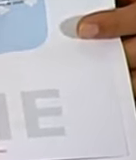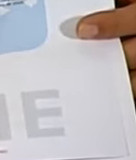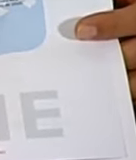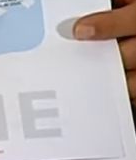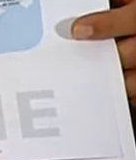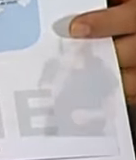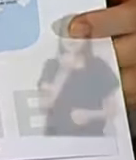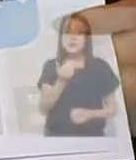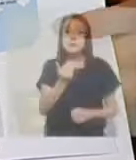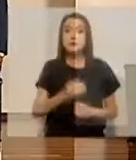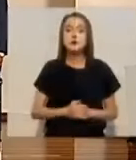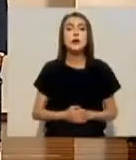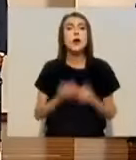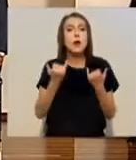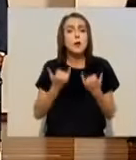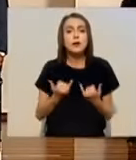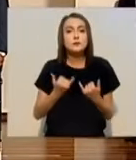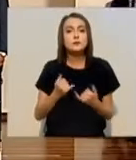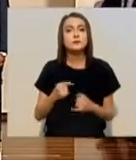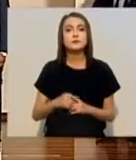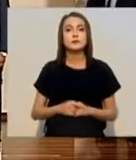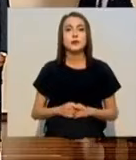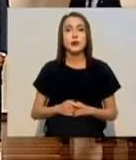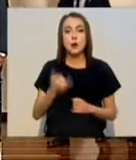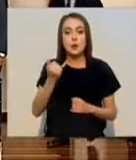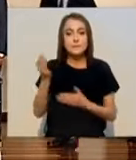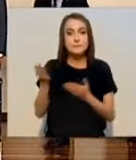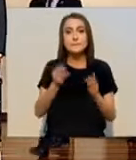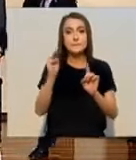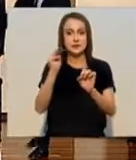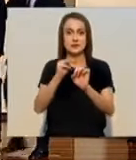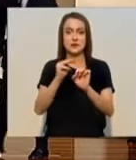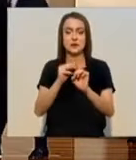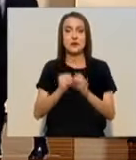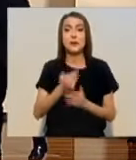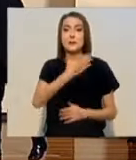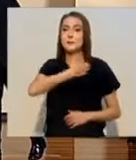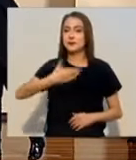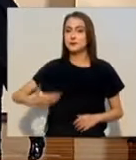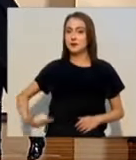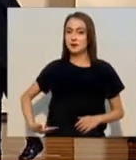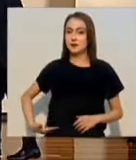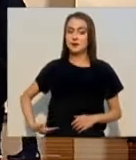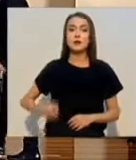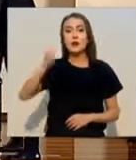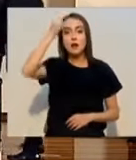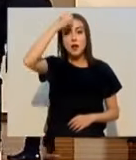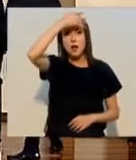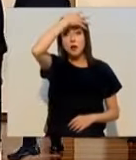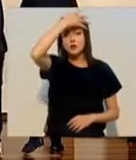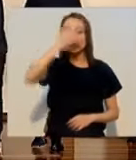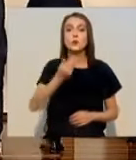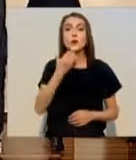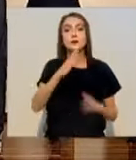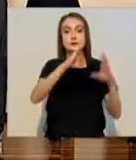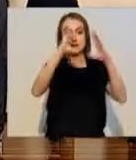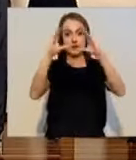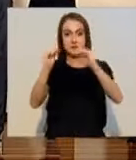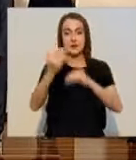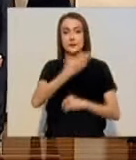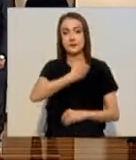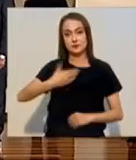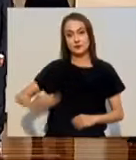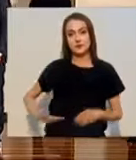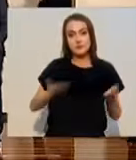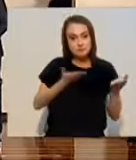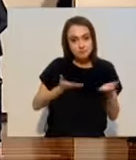Bien, muchísimas gracias. De inmediato vamos a escuchar el mensaje del presidente de la República, don Carlos Alvarado. Muy buenas tardes,